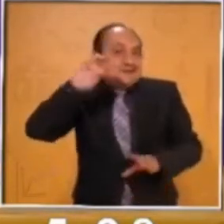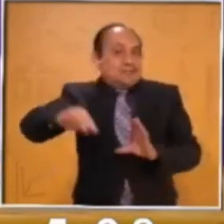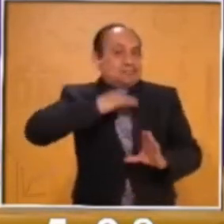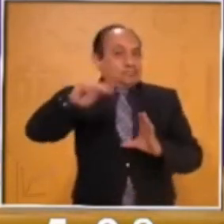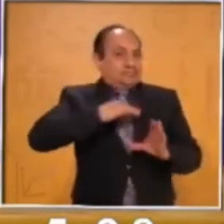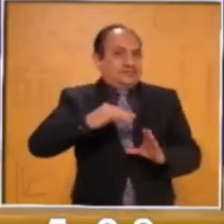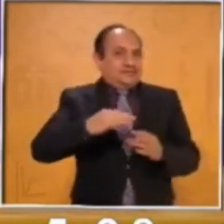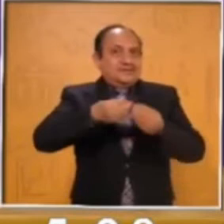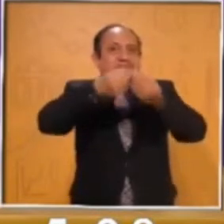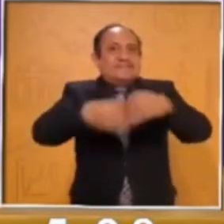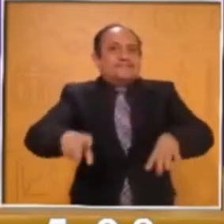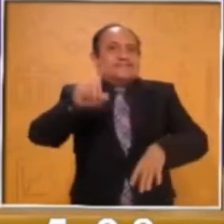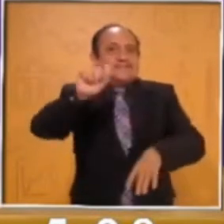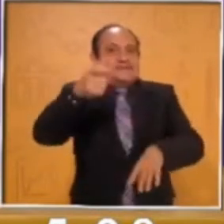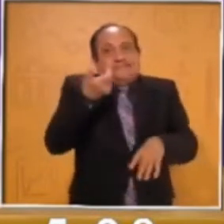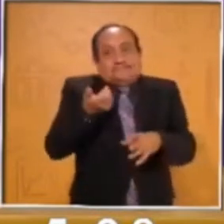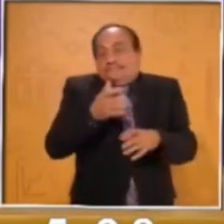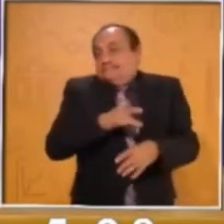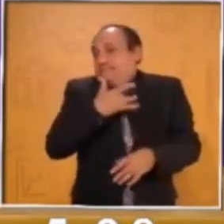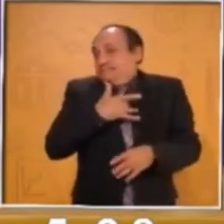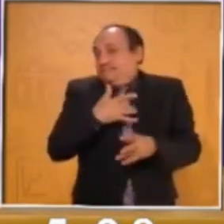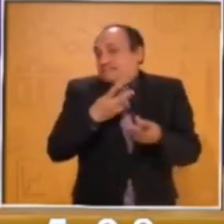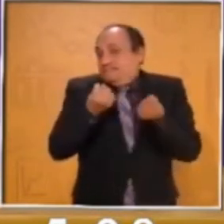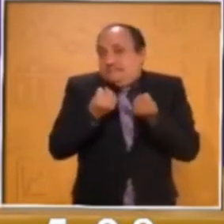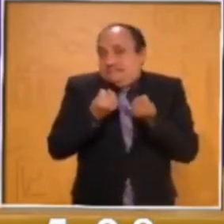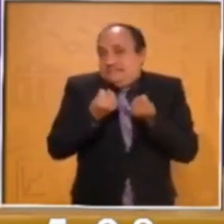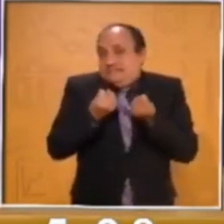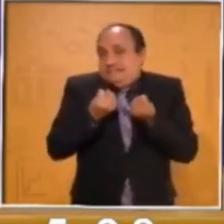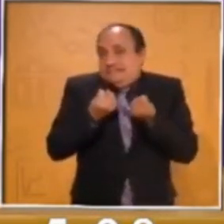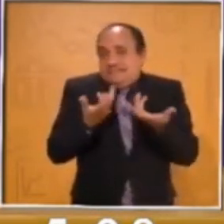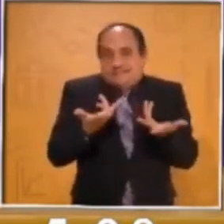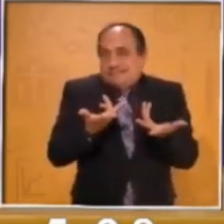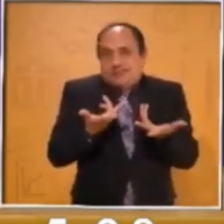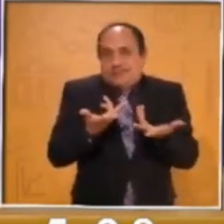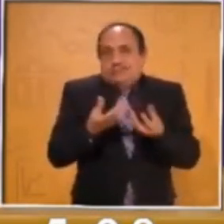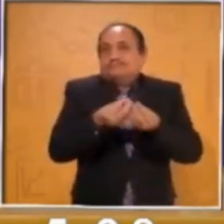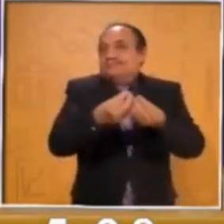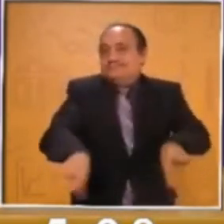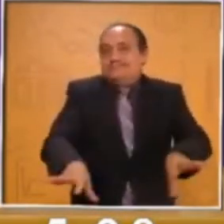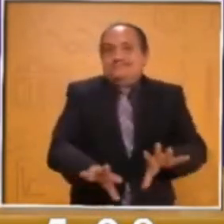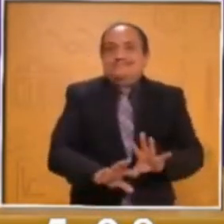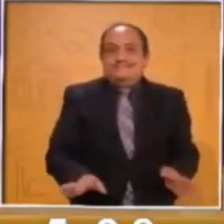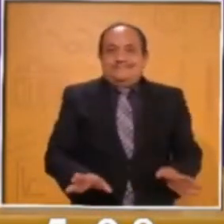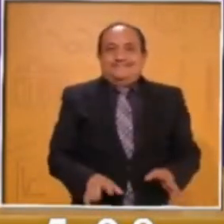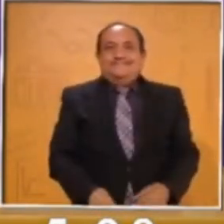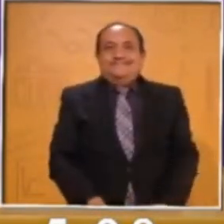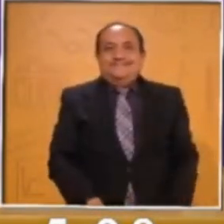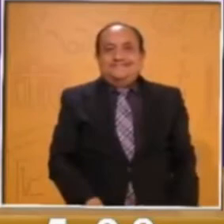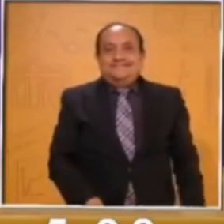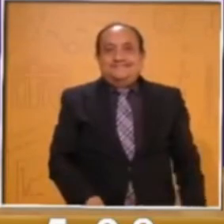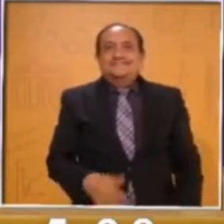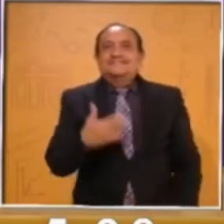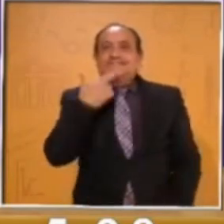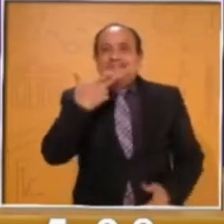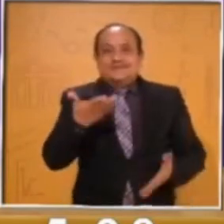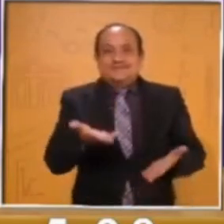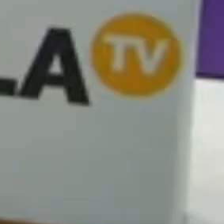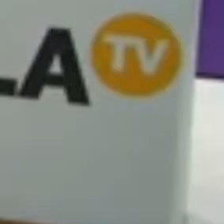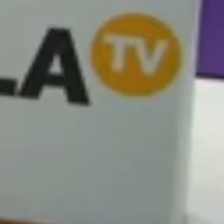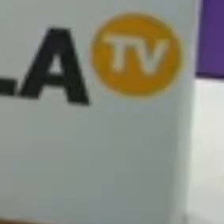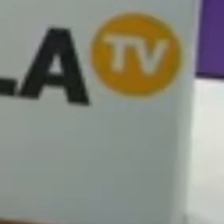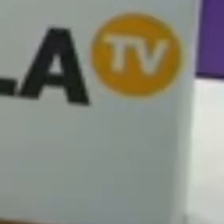perdido 20 pesos, lo siento, ya no se puede recuperar. Lo perdido es perdido. Así es que mejor vamos a un